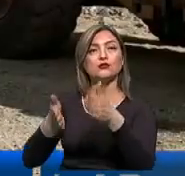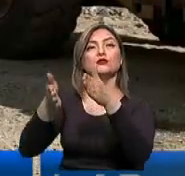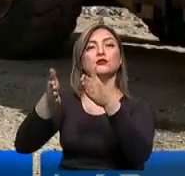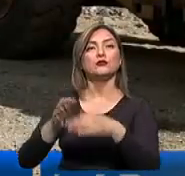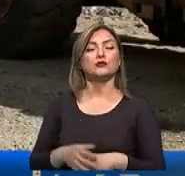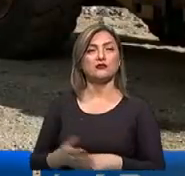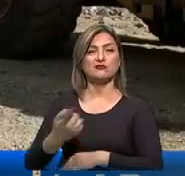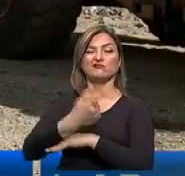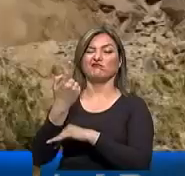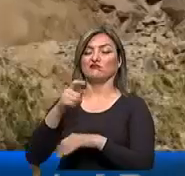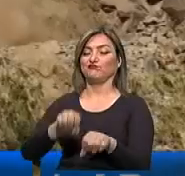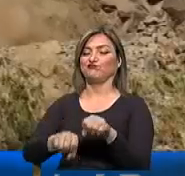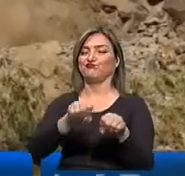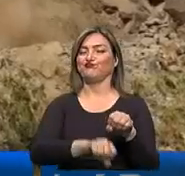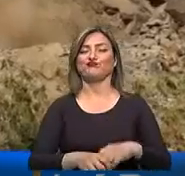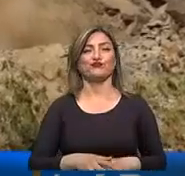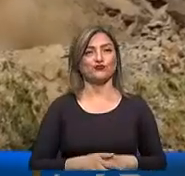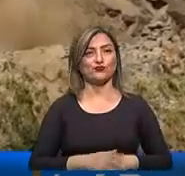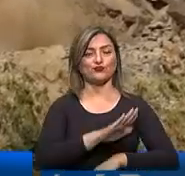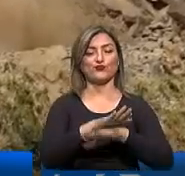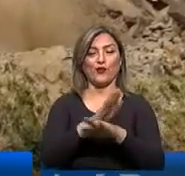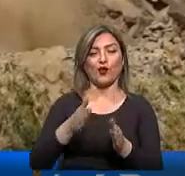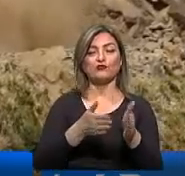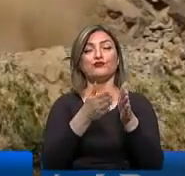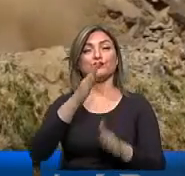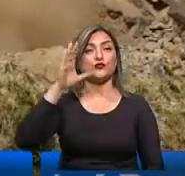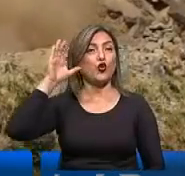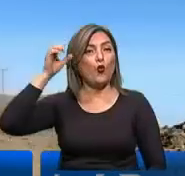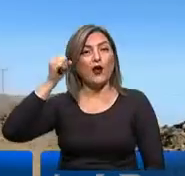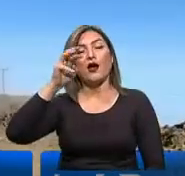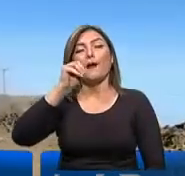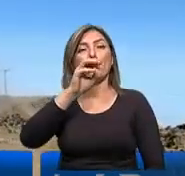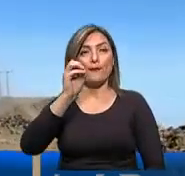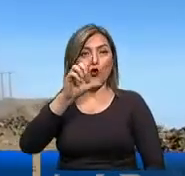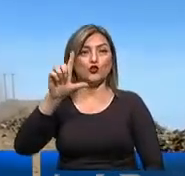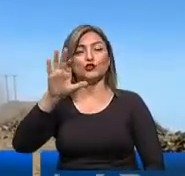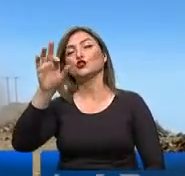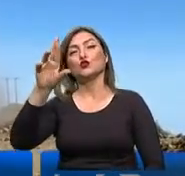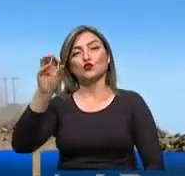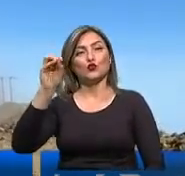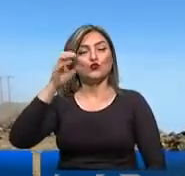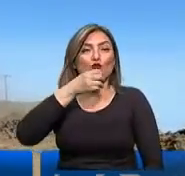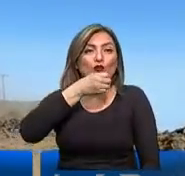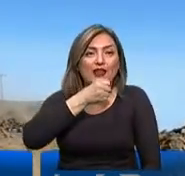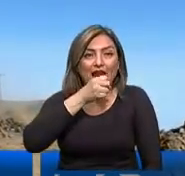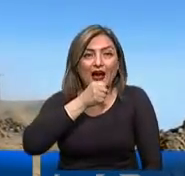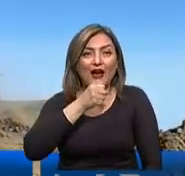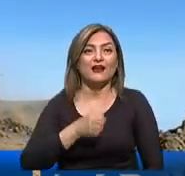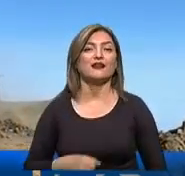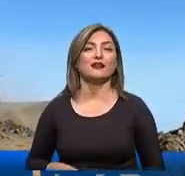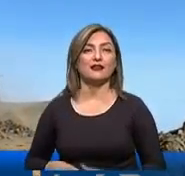venida menos estos días, puntualmente en lo que compete a la carretera Cuenca-Molleturo-Naranjal. Hemos firmado con